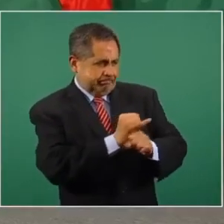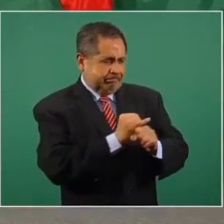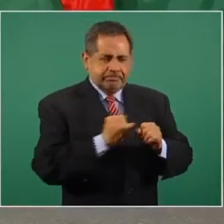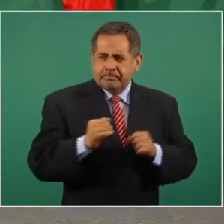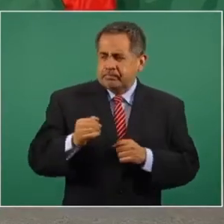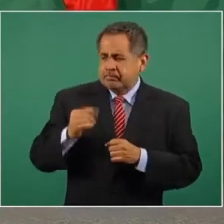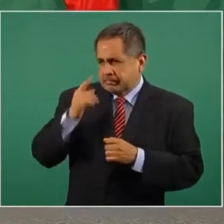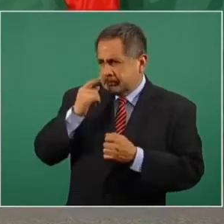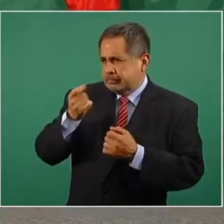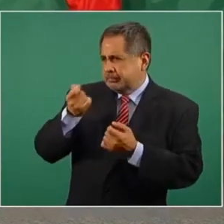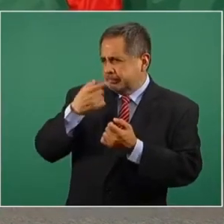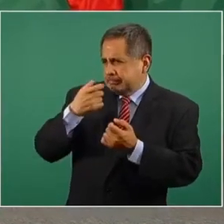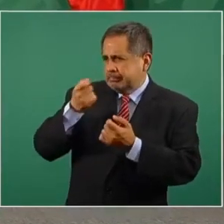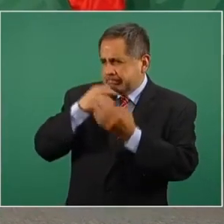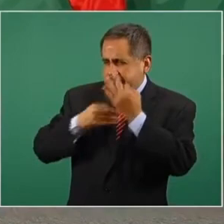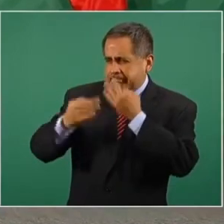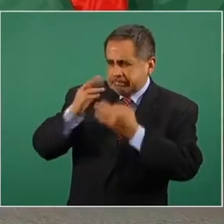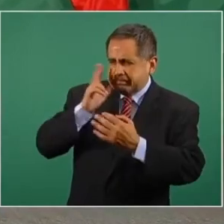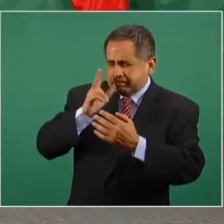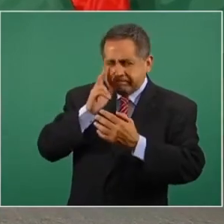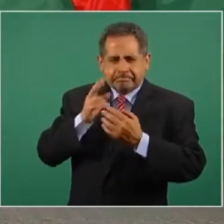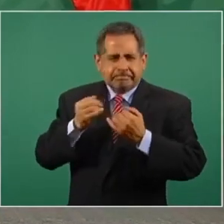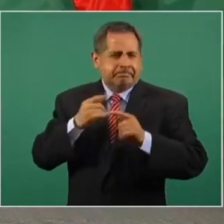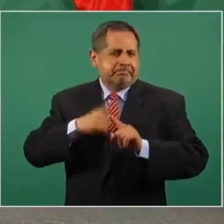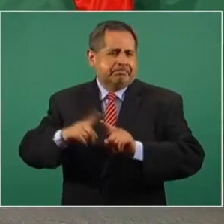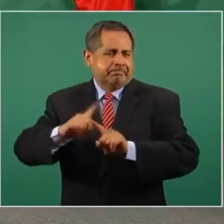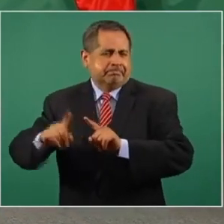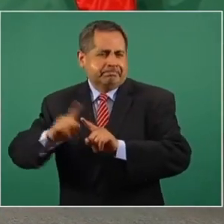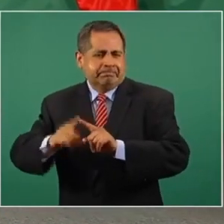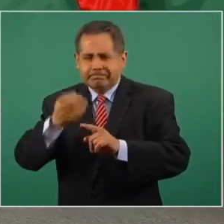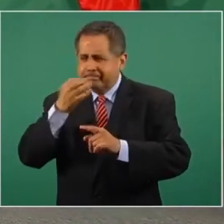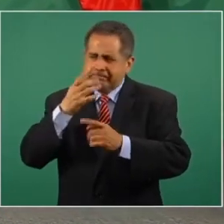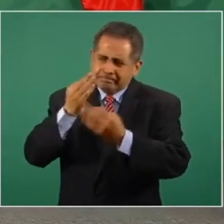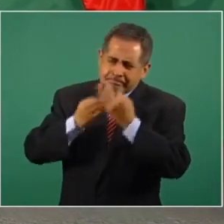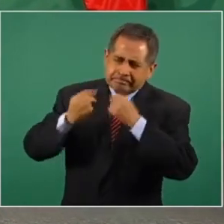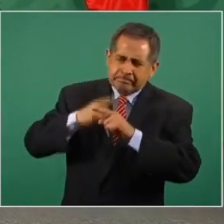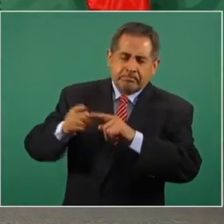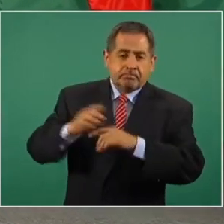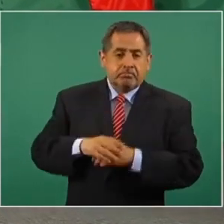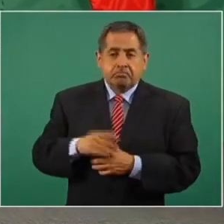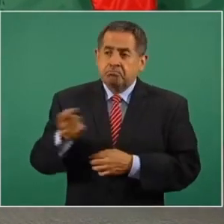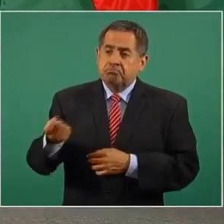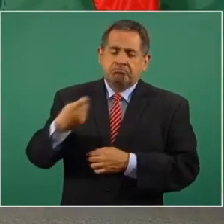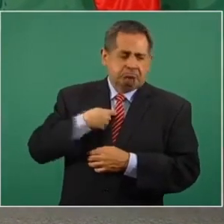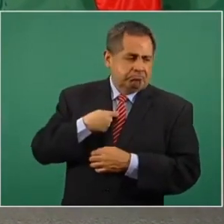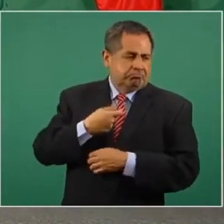probando ciertos tratamientos, y me empezaron a aplicar